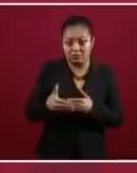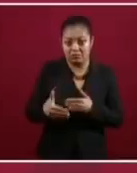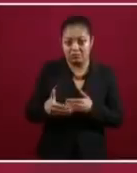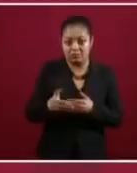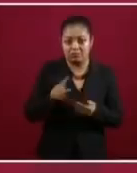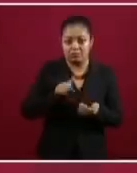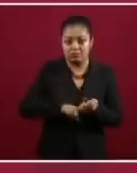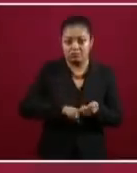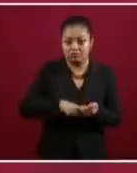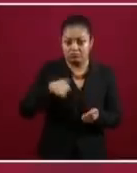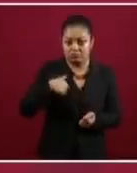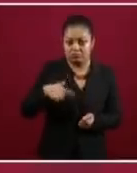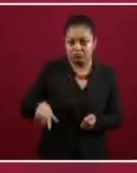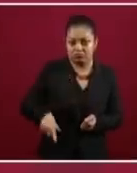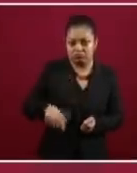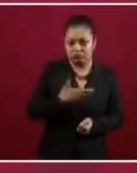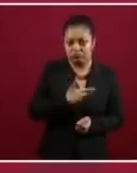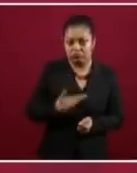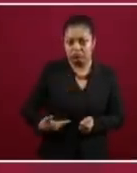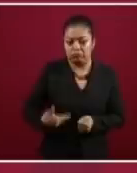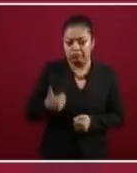nuestro mandato.